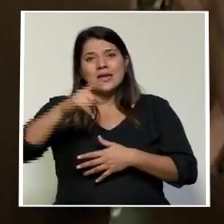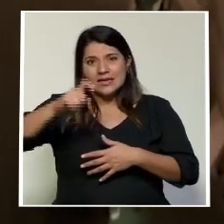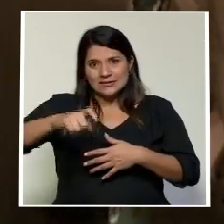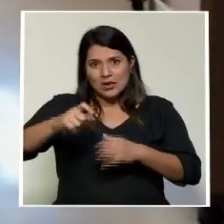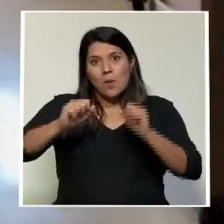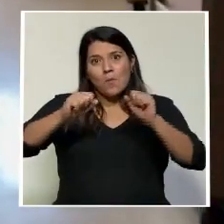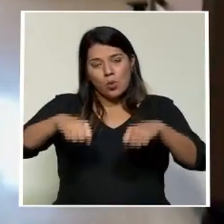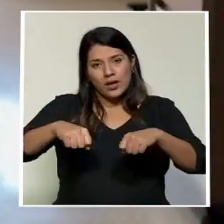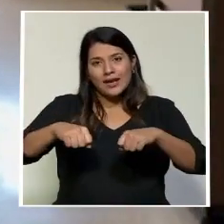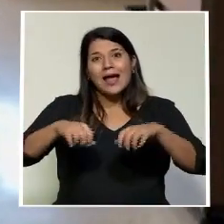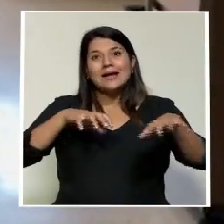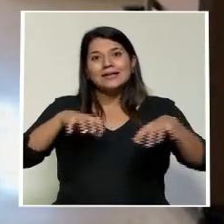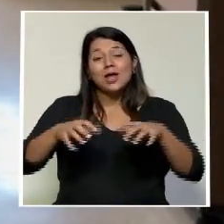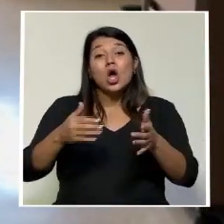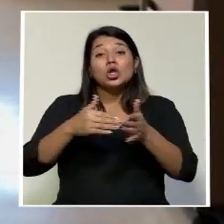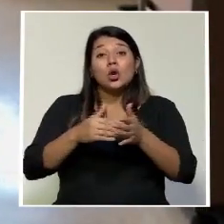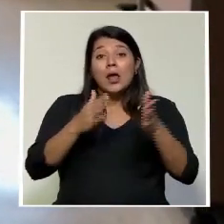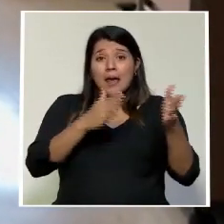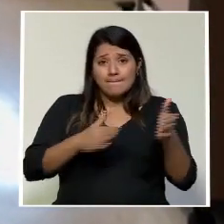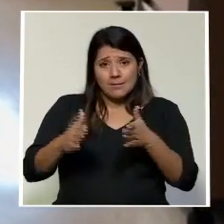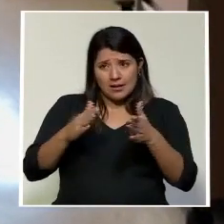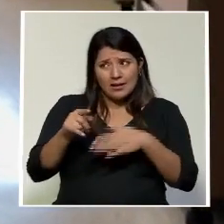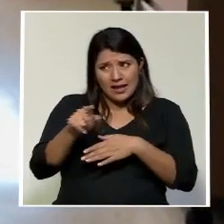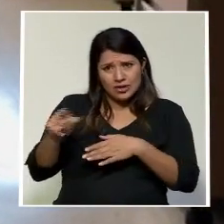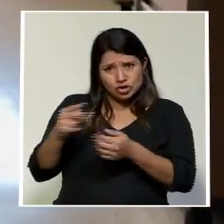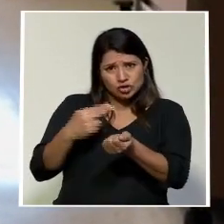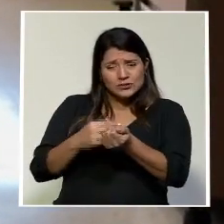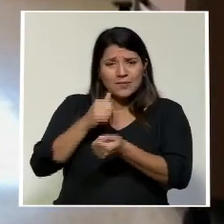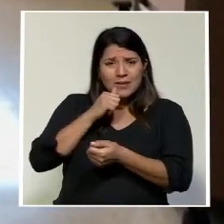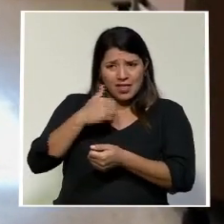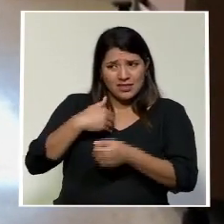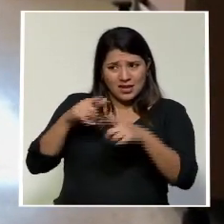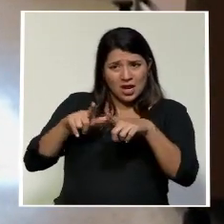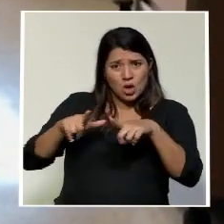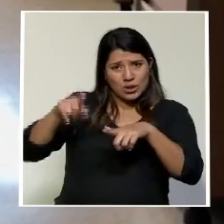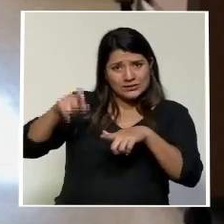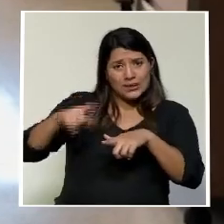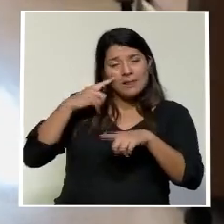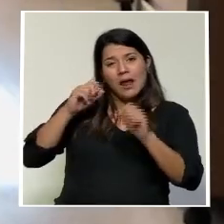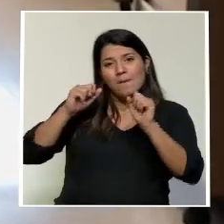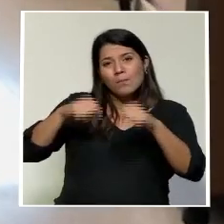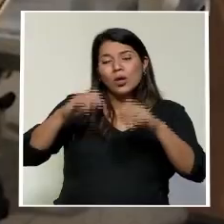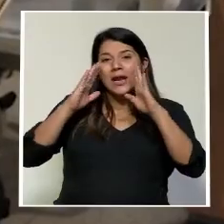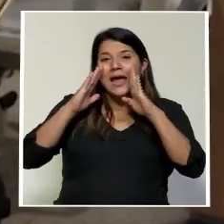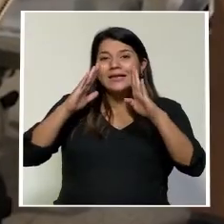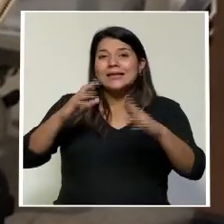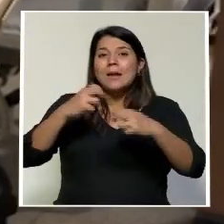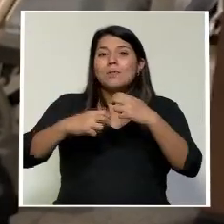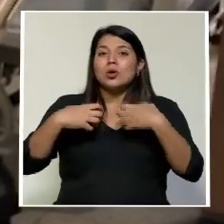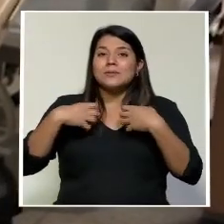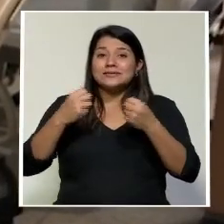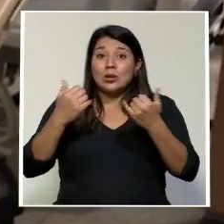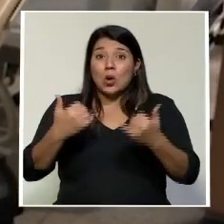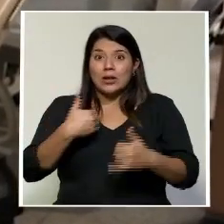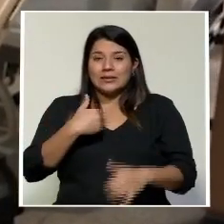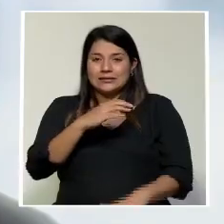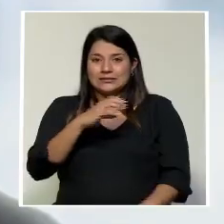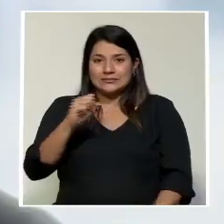reactivar este plan, pues cuentan con el espacio necesario para contribuir con la crisis hospitalaria por la cual está pasando la caja.